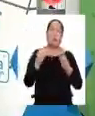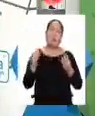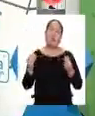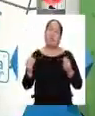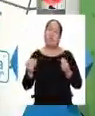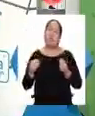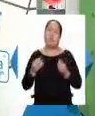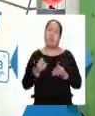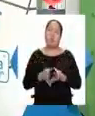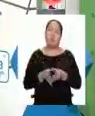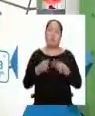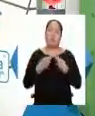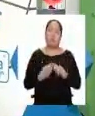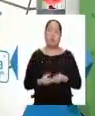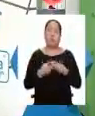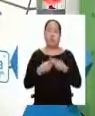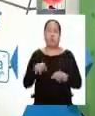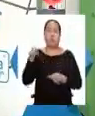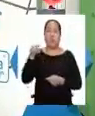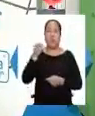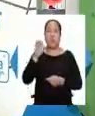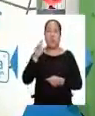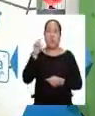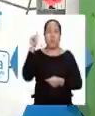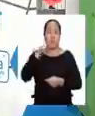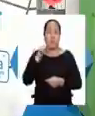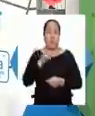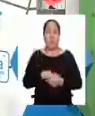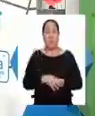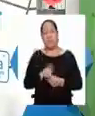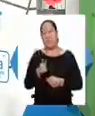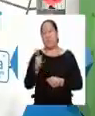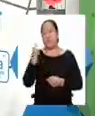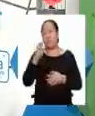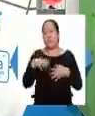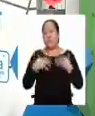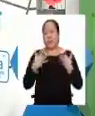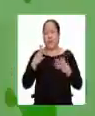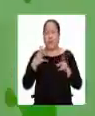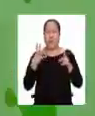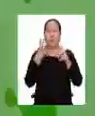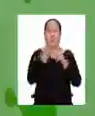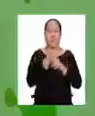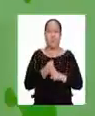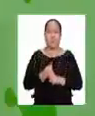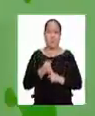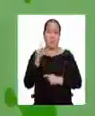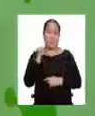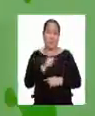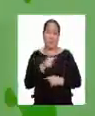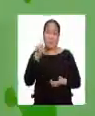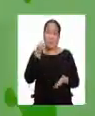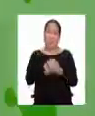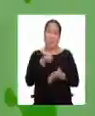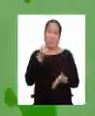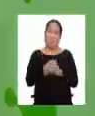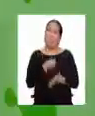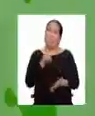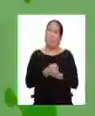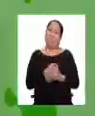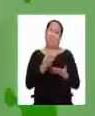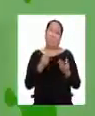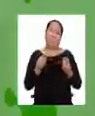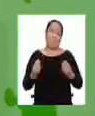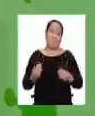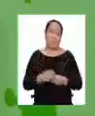gel especial. Eso hace que estas medidas actualmente sean imposibles. Es invertir mucho